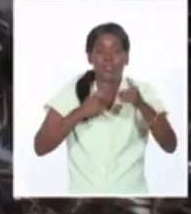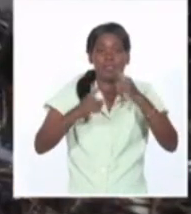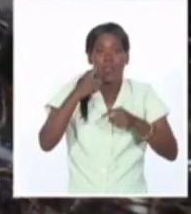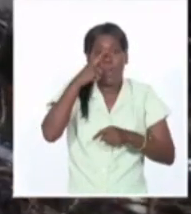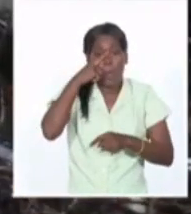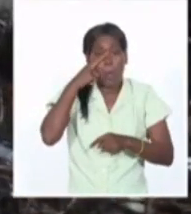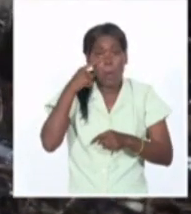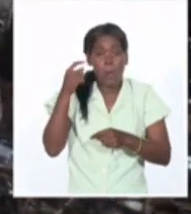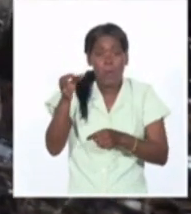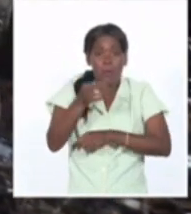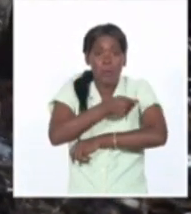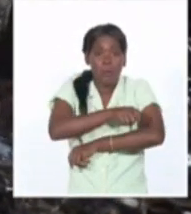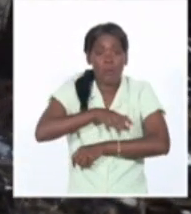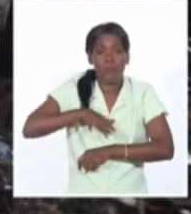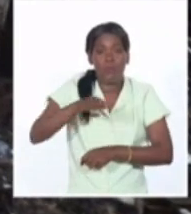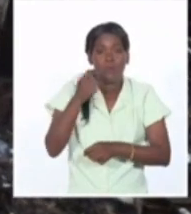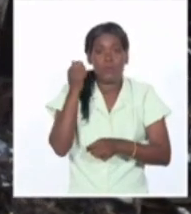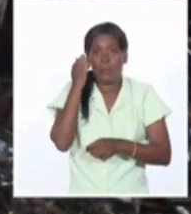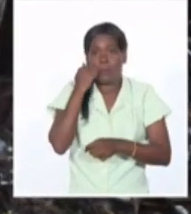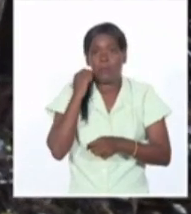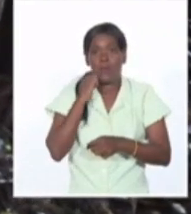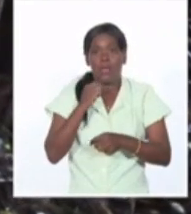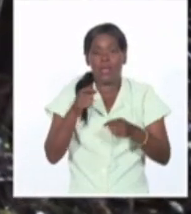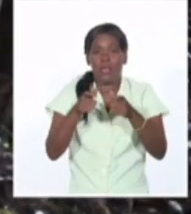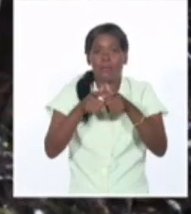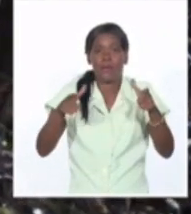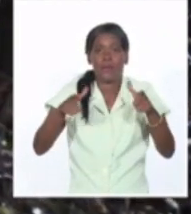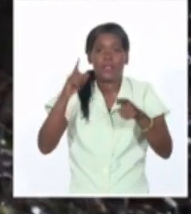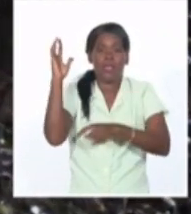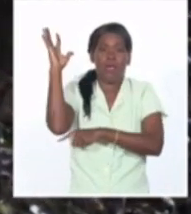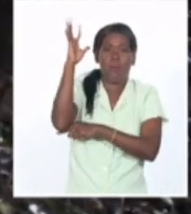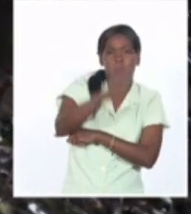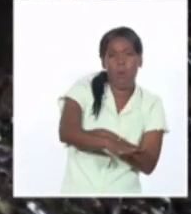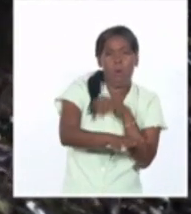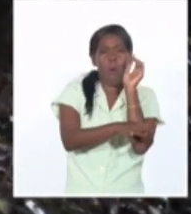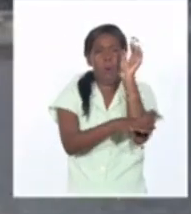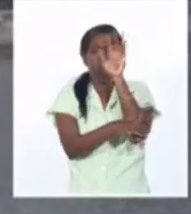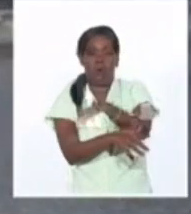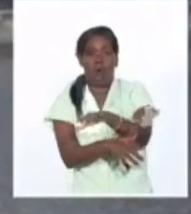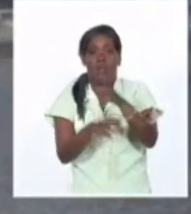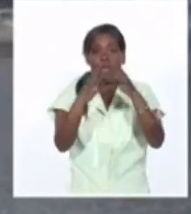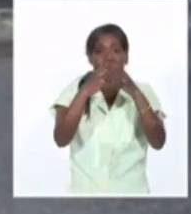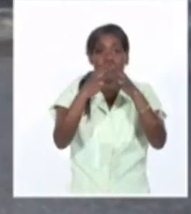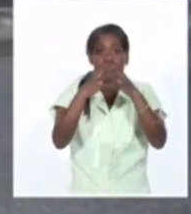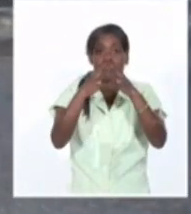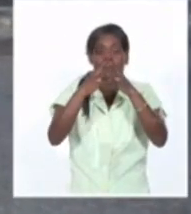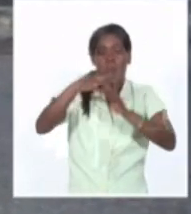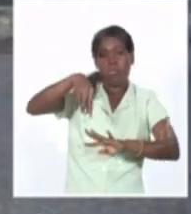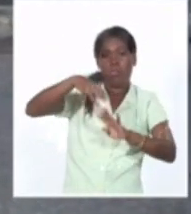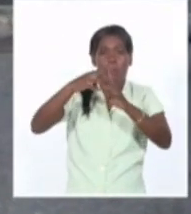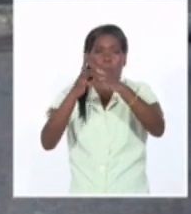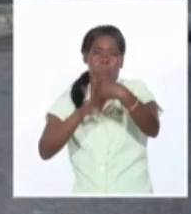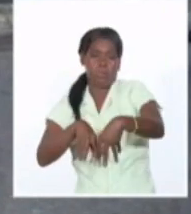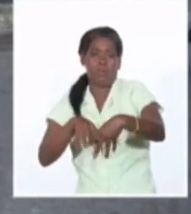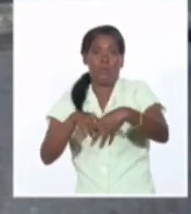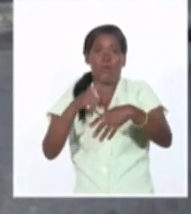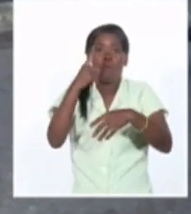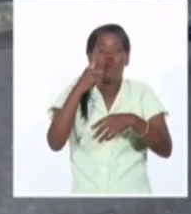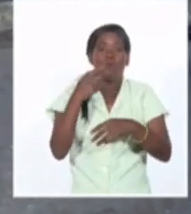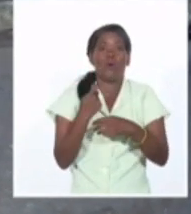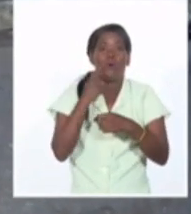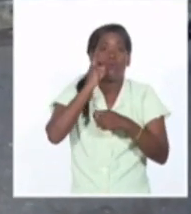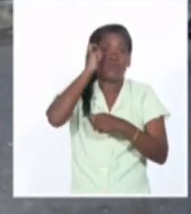poblado, dejando gran cantidad de escombros, colapsaron las paredes de algunos inmuebles, incluyendo una barbería destrozada totalmente